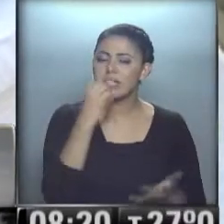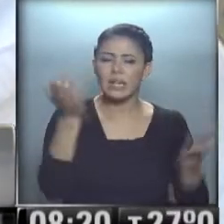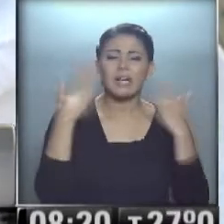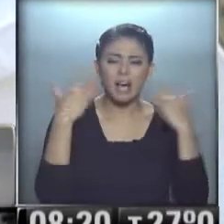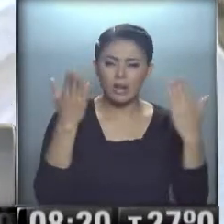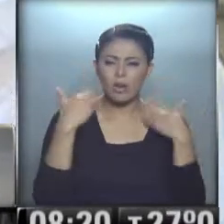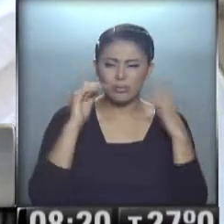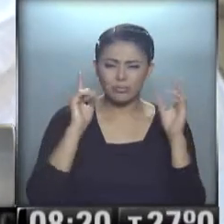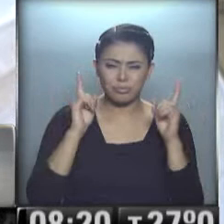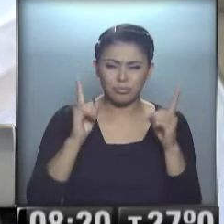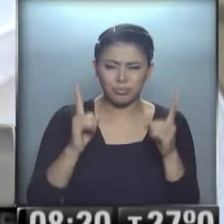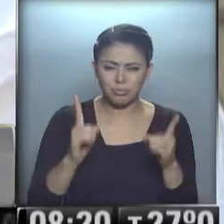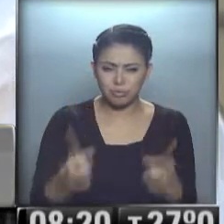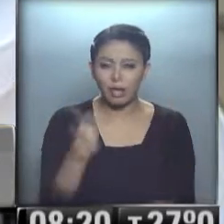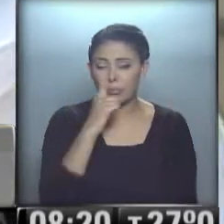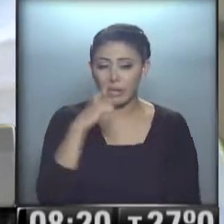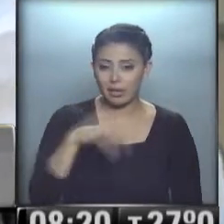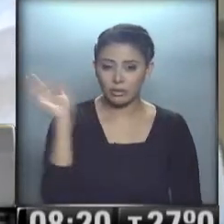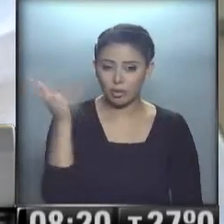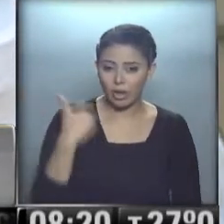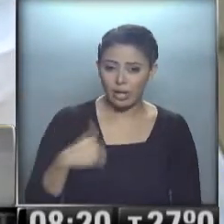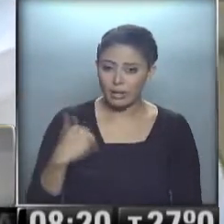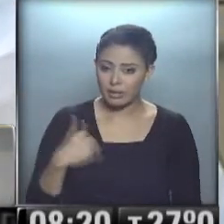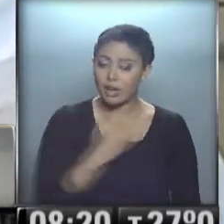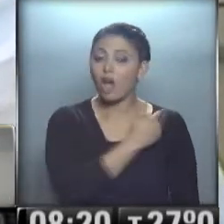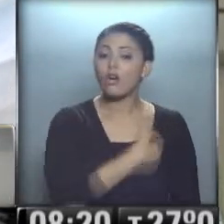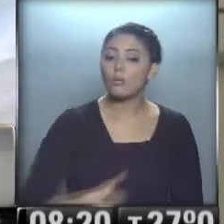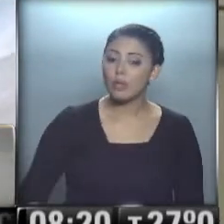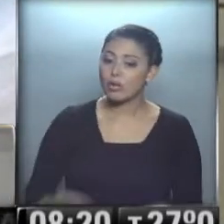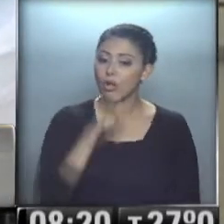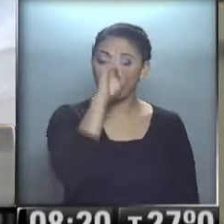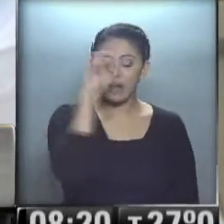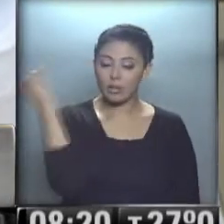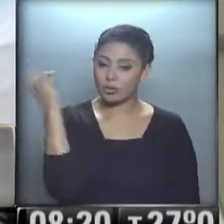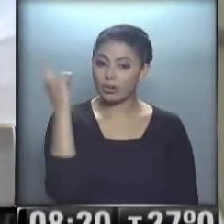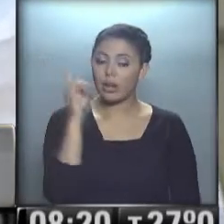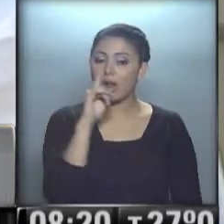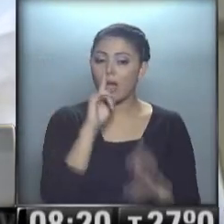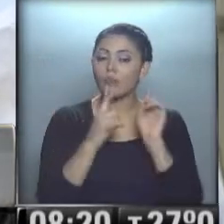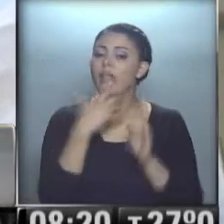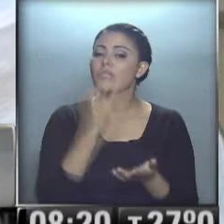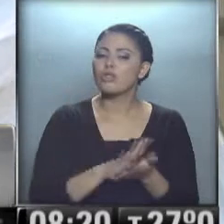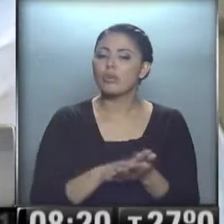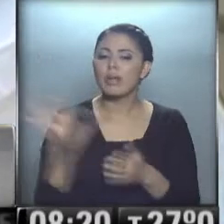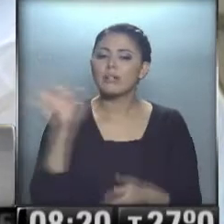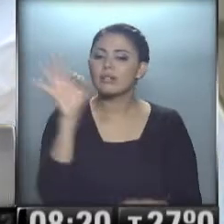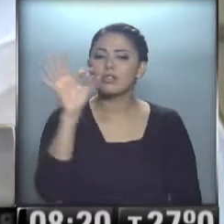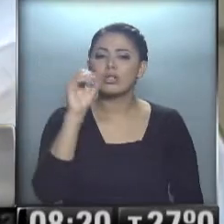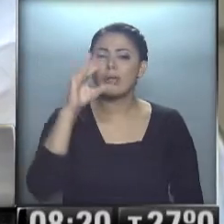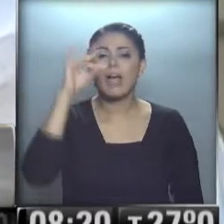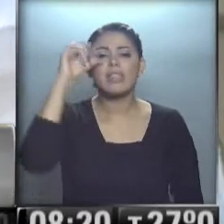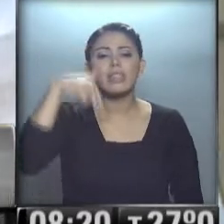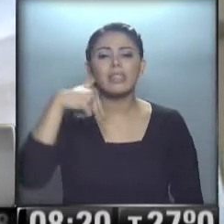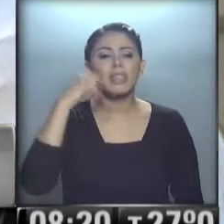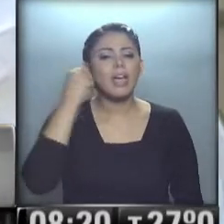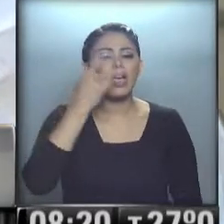que estamos viviendo acá en Argentina, el gobierno ha tomado medidas con respecto al dengue, sobre todo en la zona